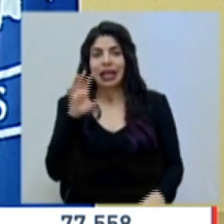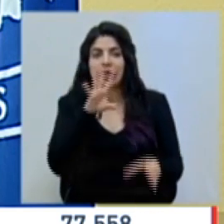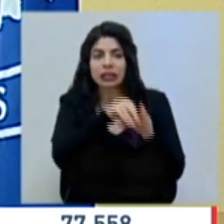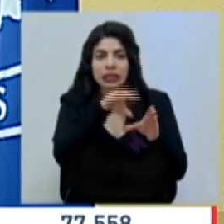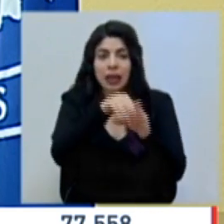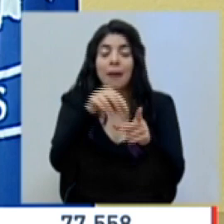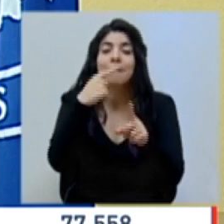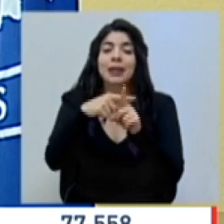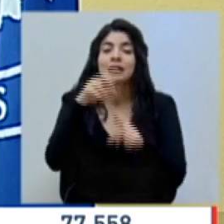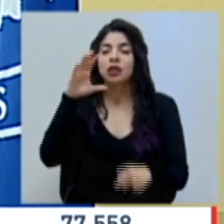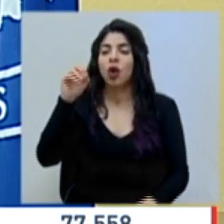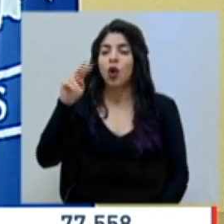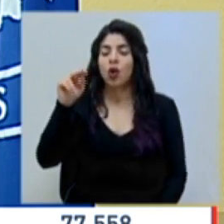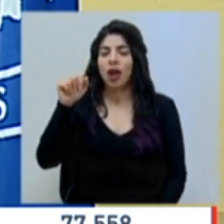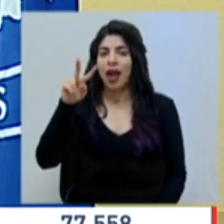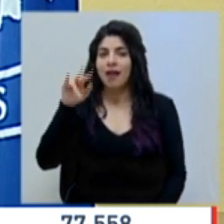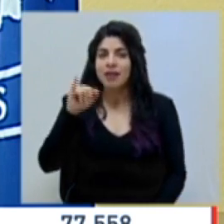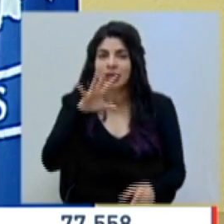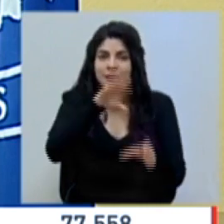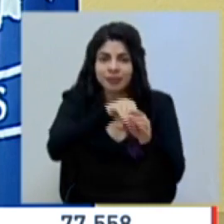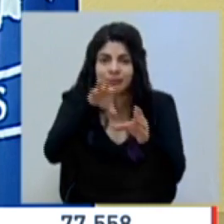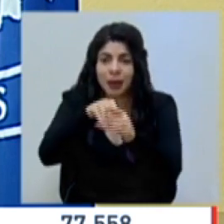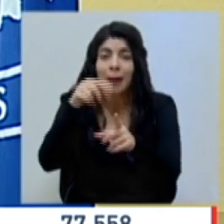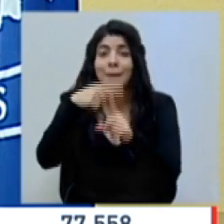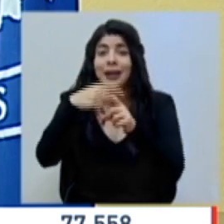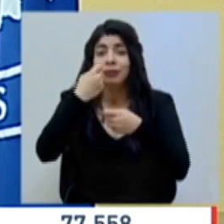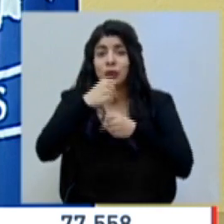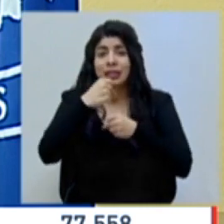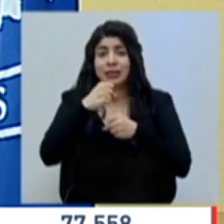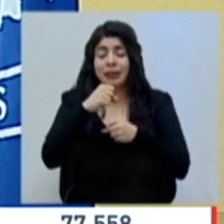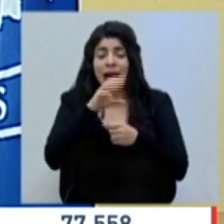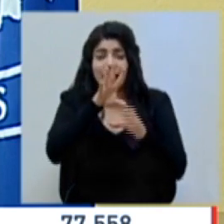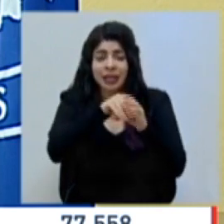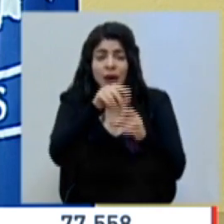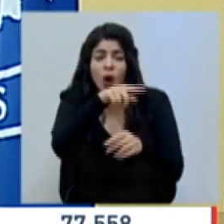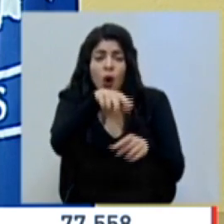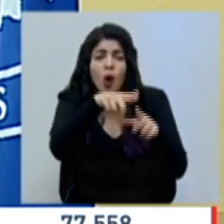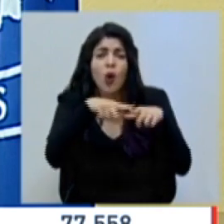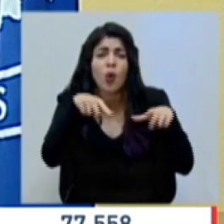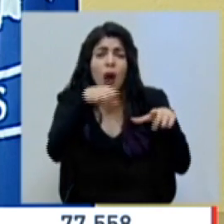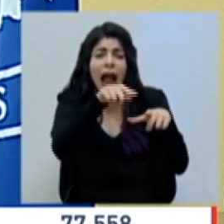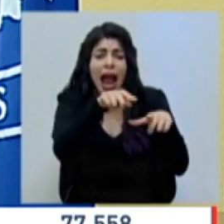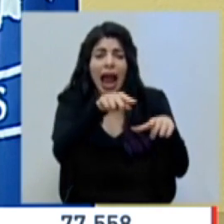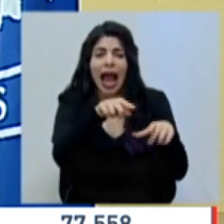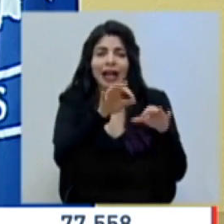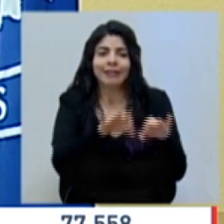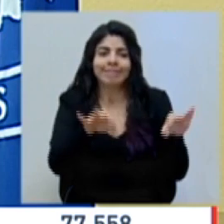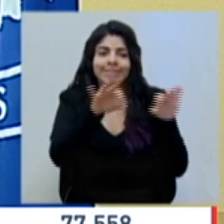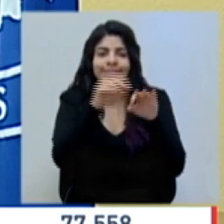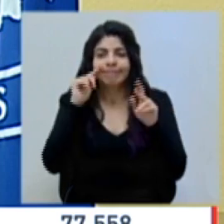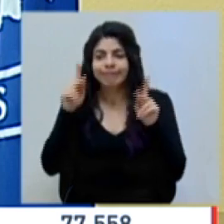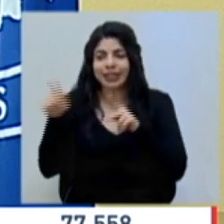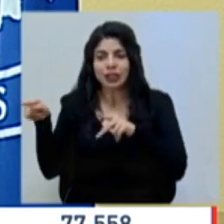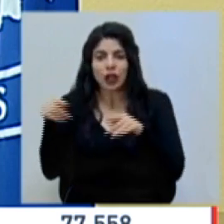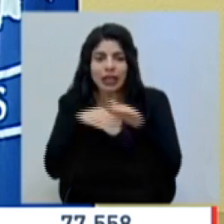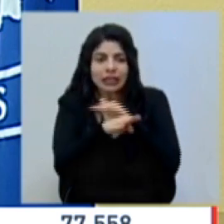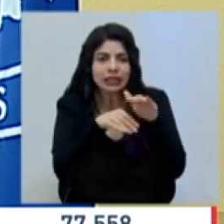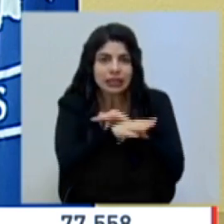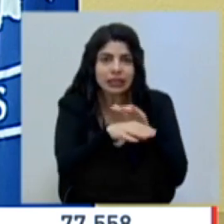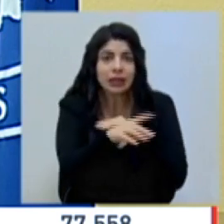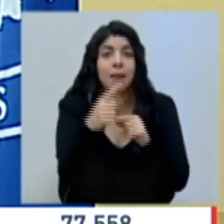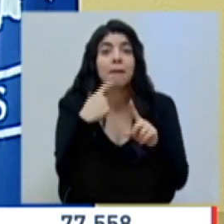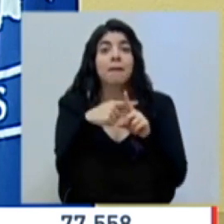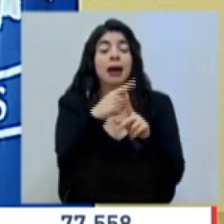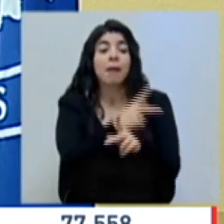el CONAVI y las municipalidades, sitios que se han priorizado para ganar acceso a la población y para